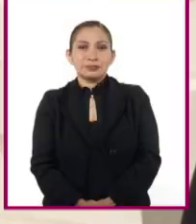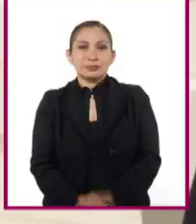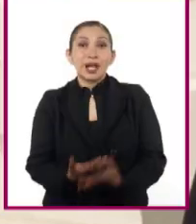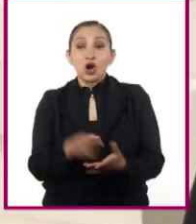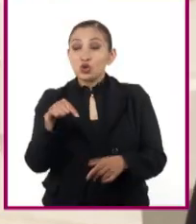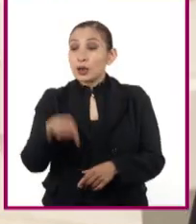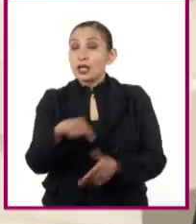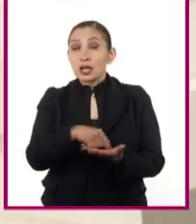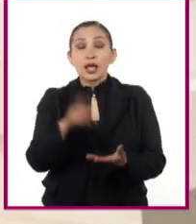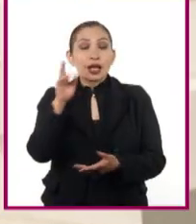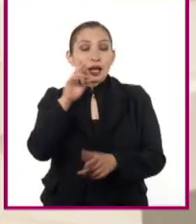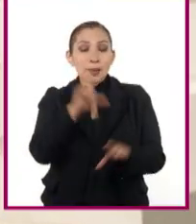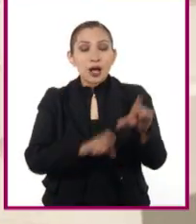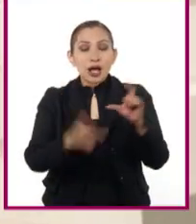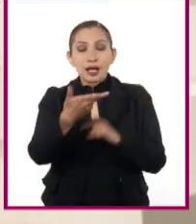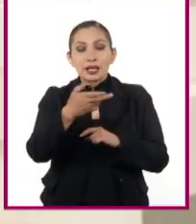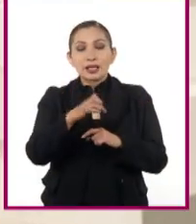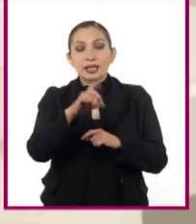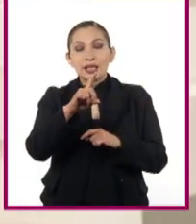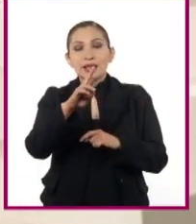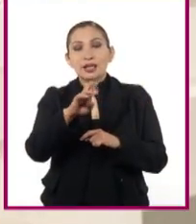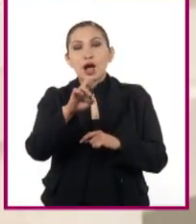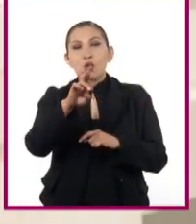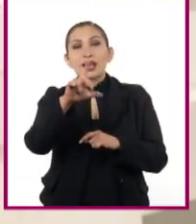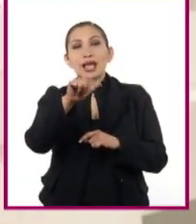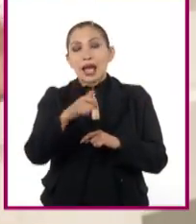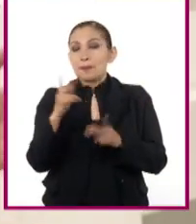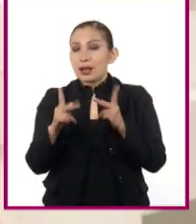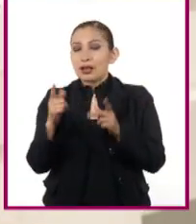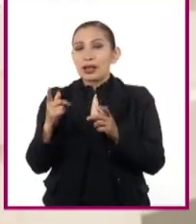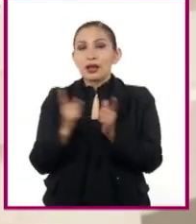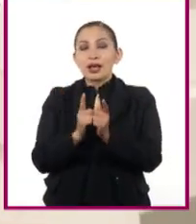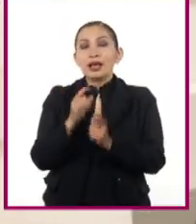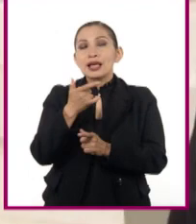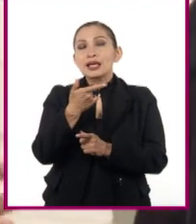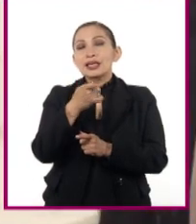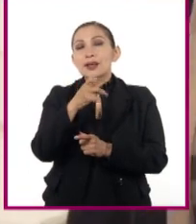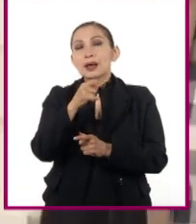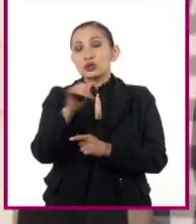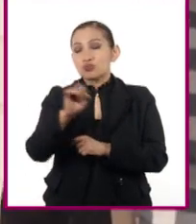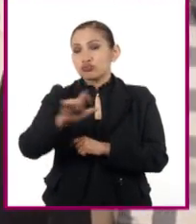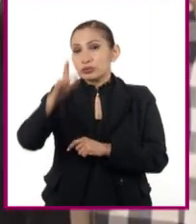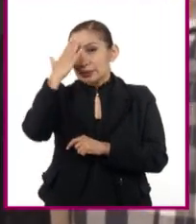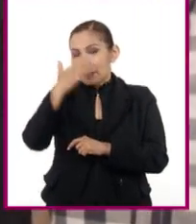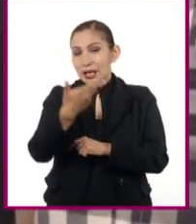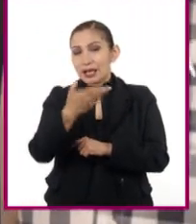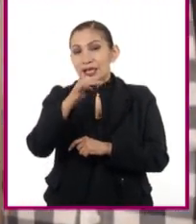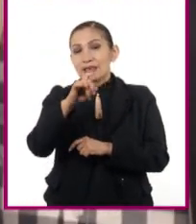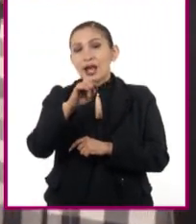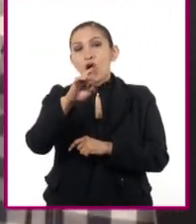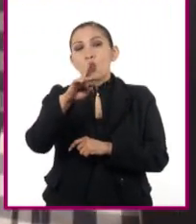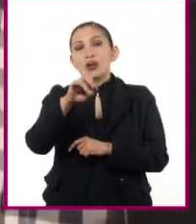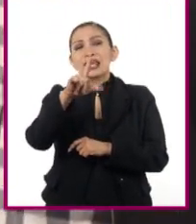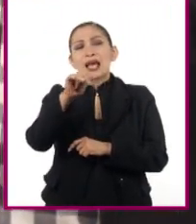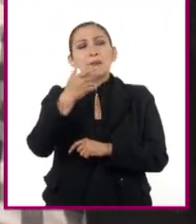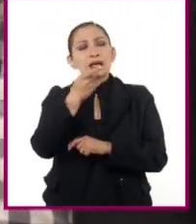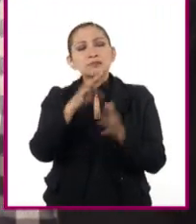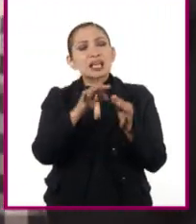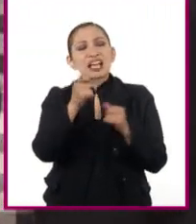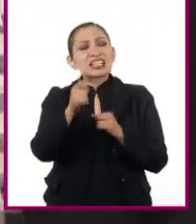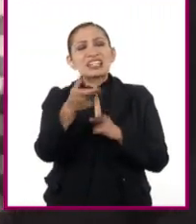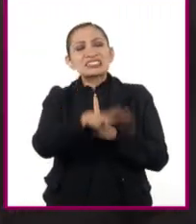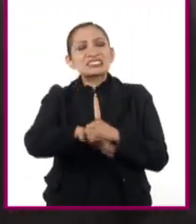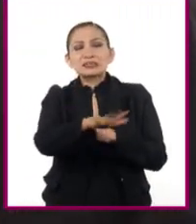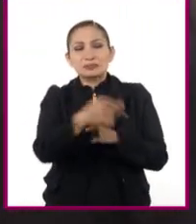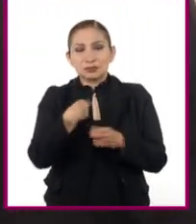Ahora me encuentro en el laboratorio de hidráulica del IMTA y vamos a platicar con Gilberto Salgado. Él es especialista en hidráulica y nos va a explicar mucho sobre esta